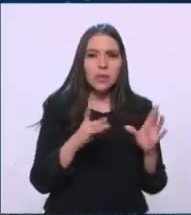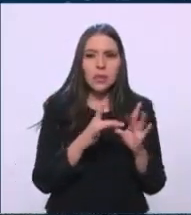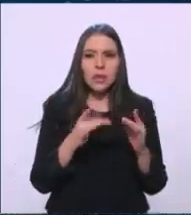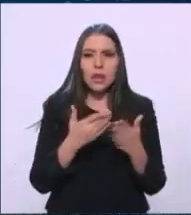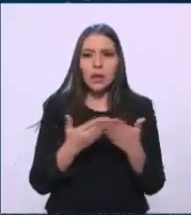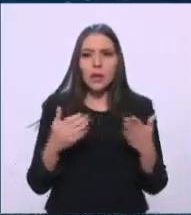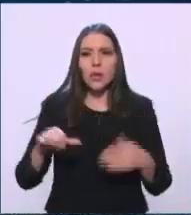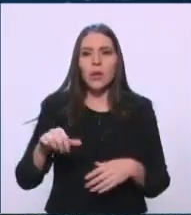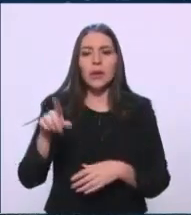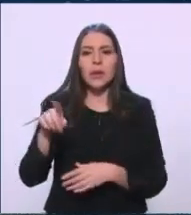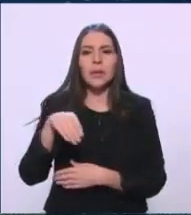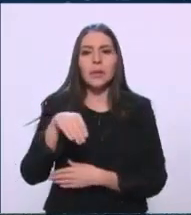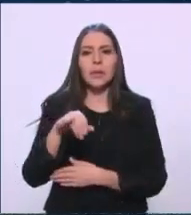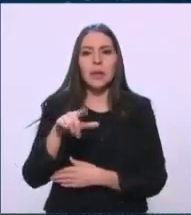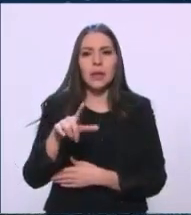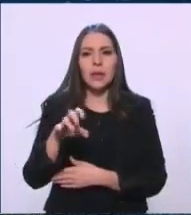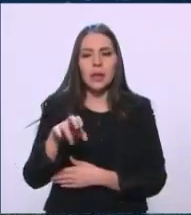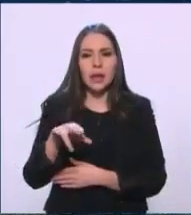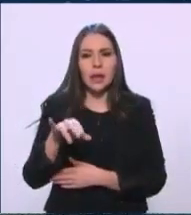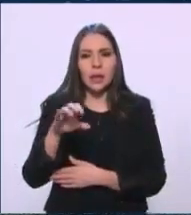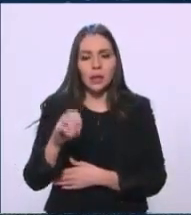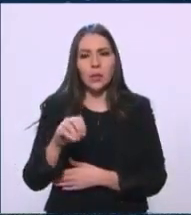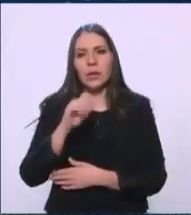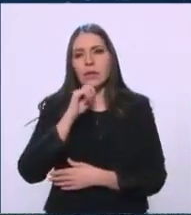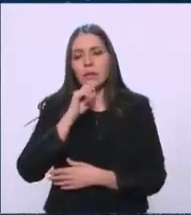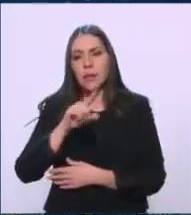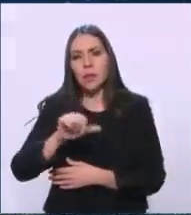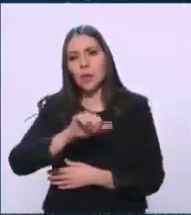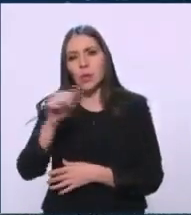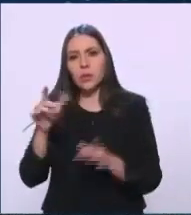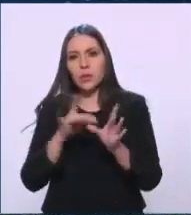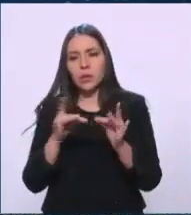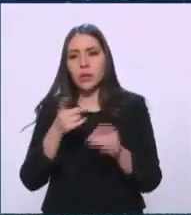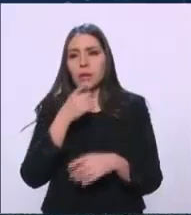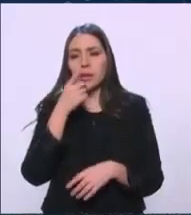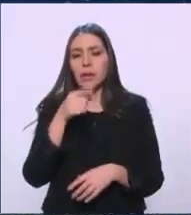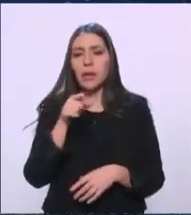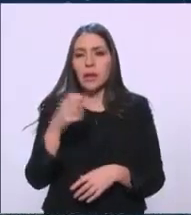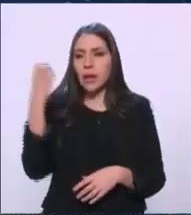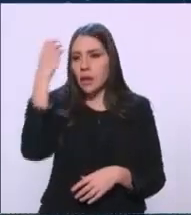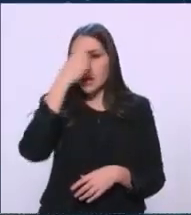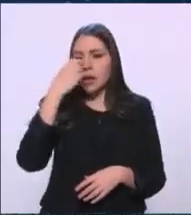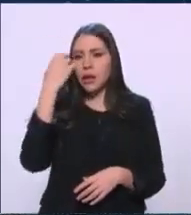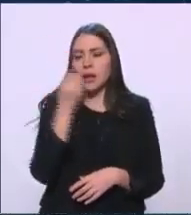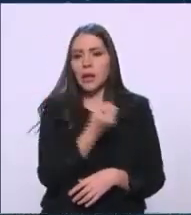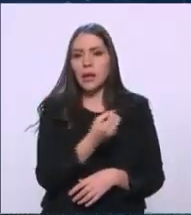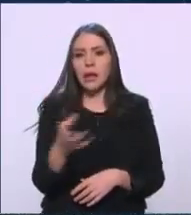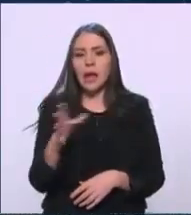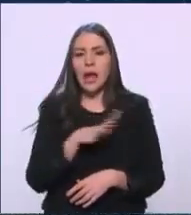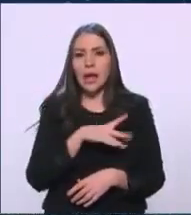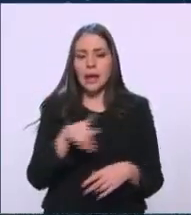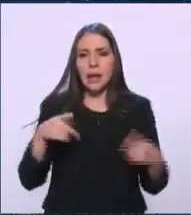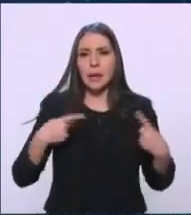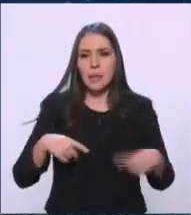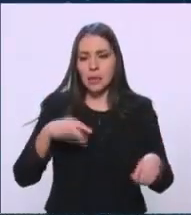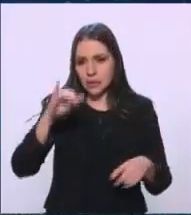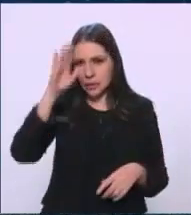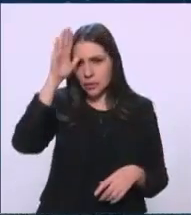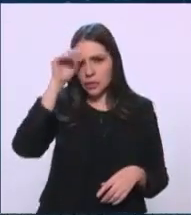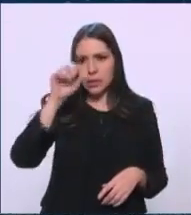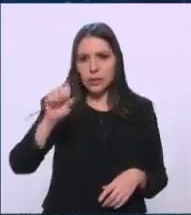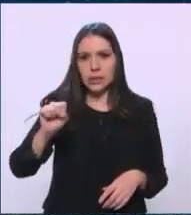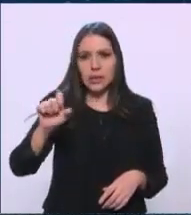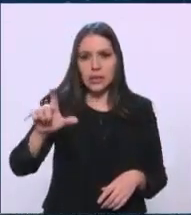la reporta también Reuters, él está en 67% de aprobación en